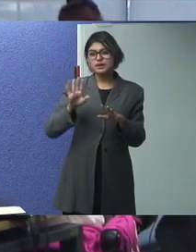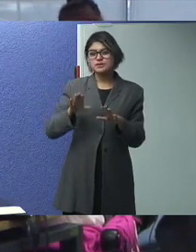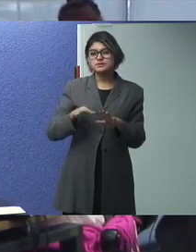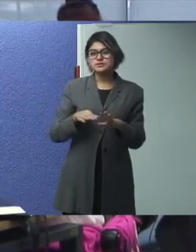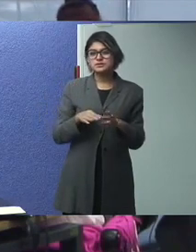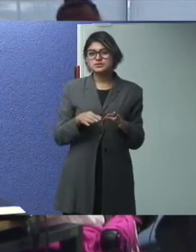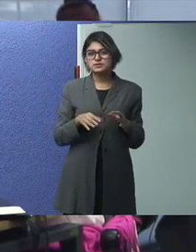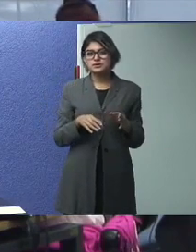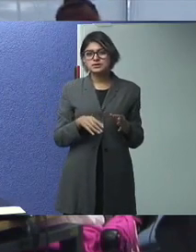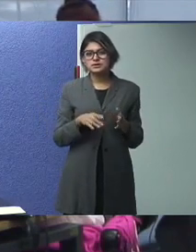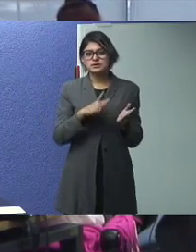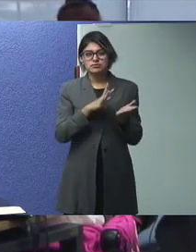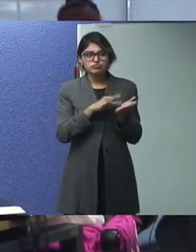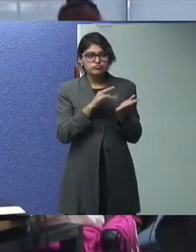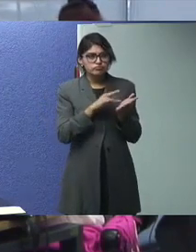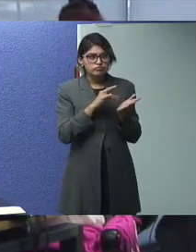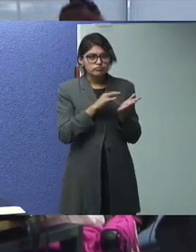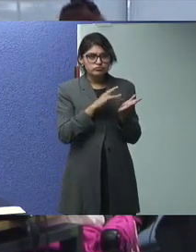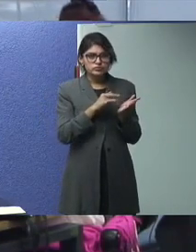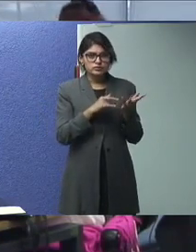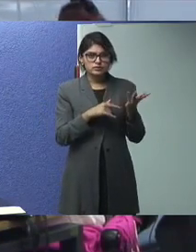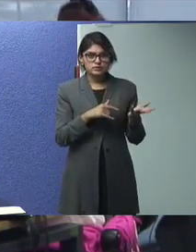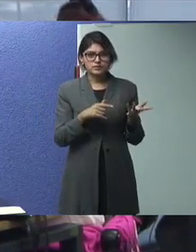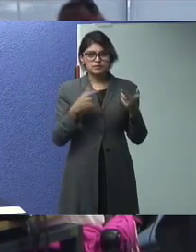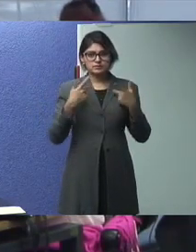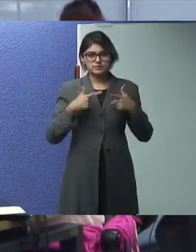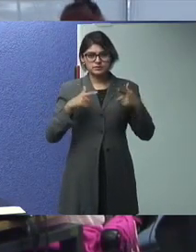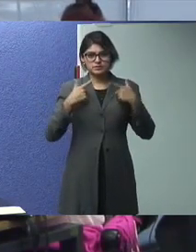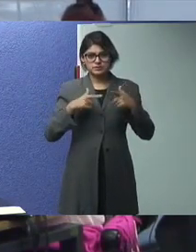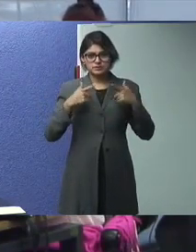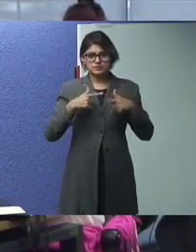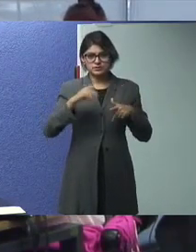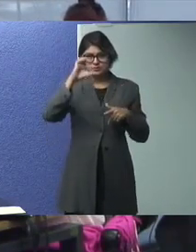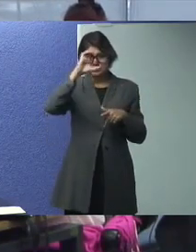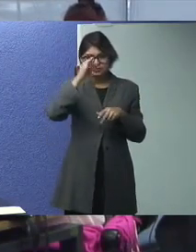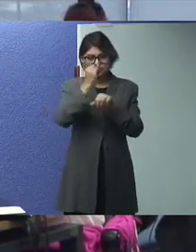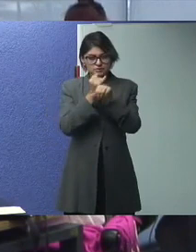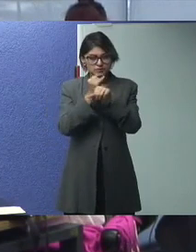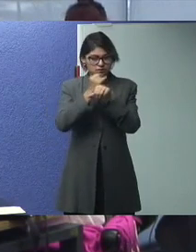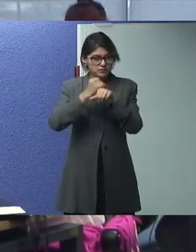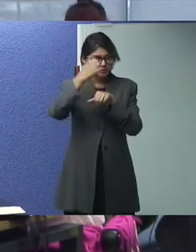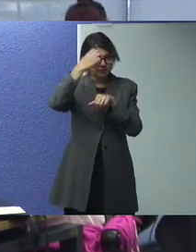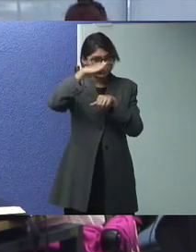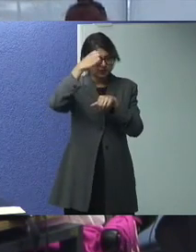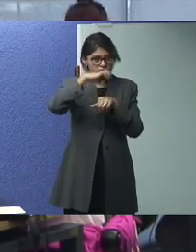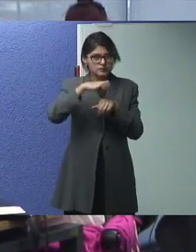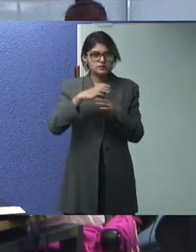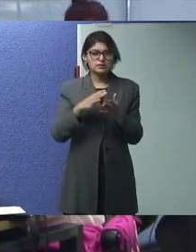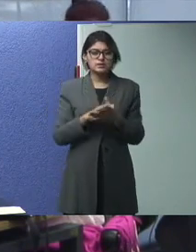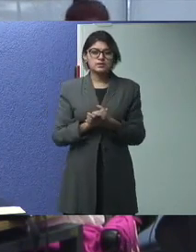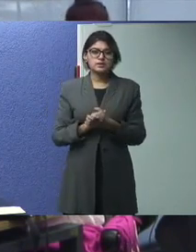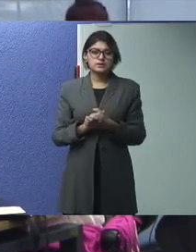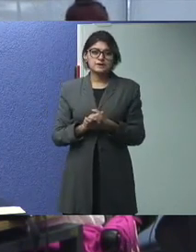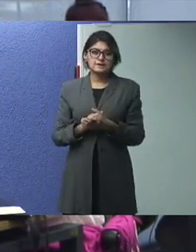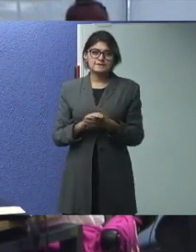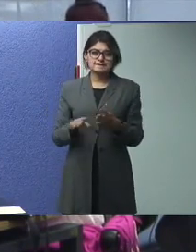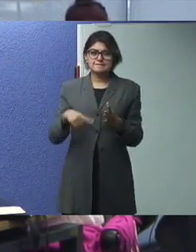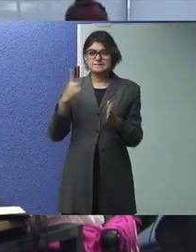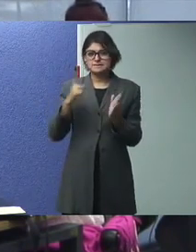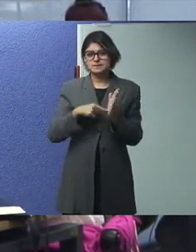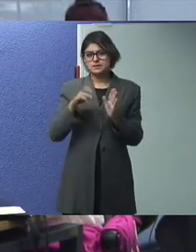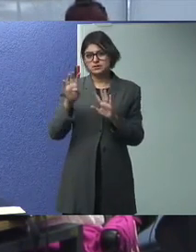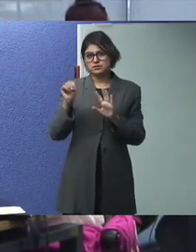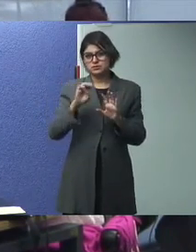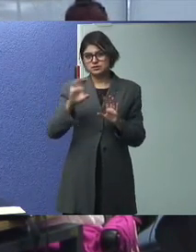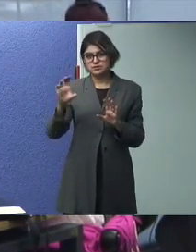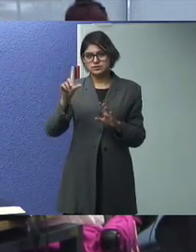generando de los investigadores que estudian el tema. En el 76, por ejemplo, UPIAS, que